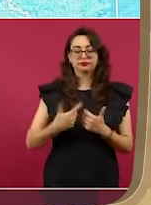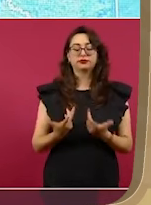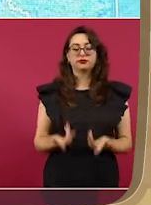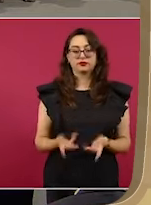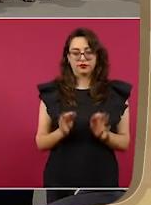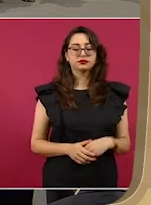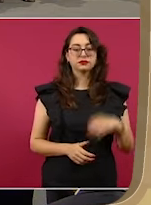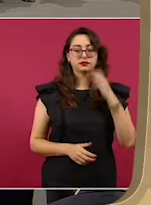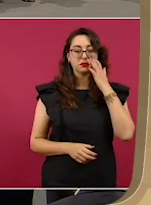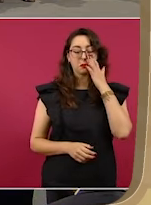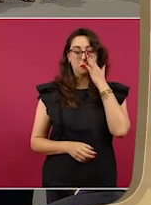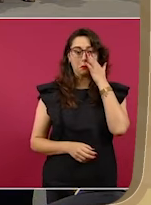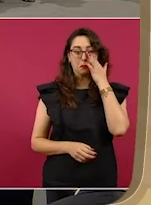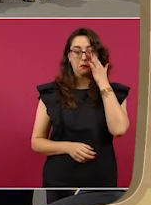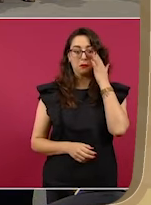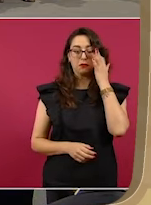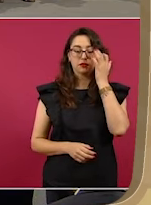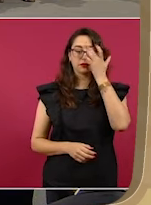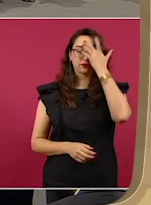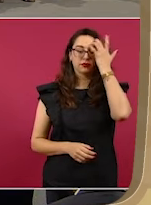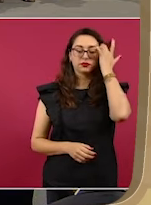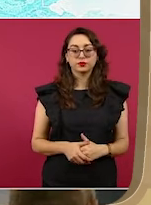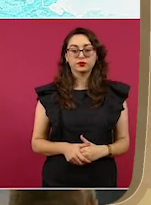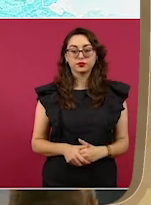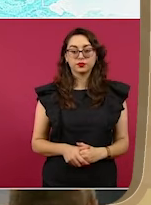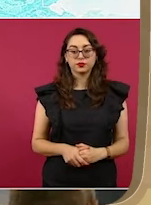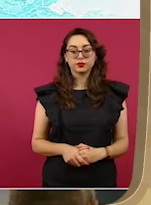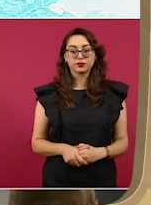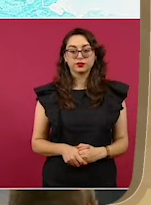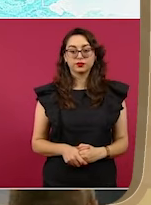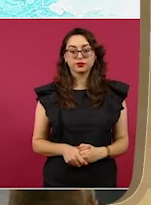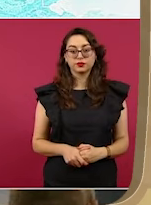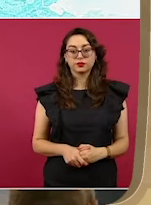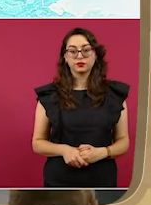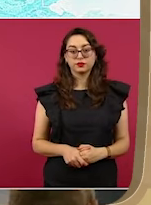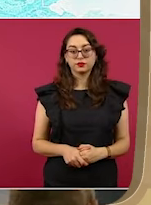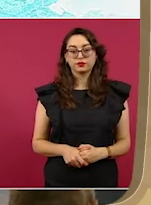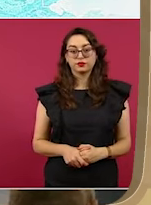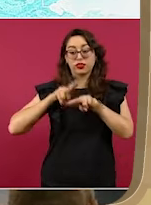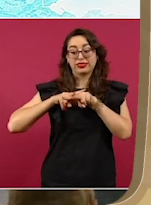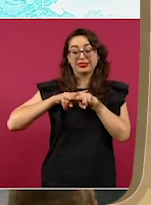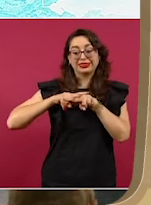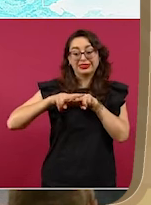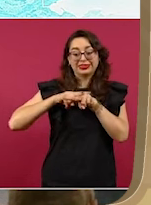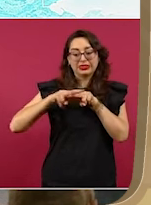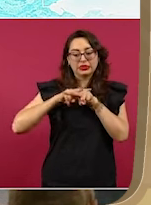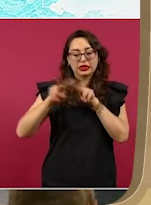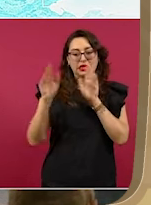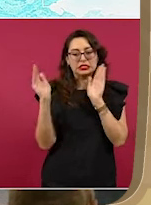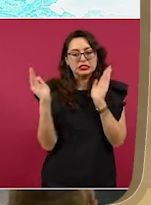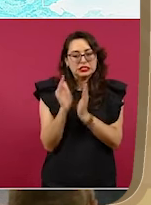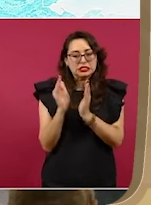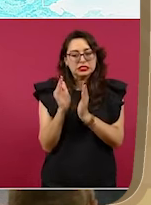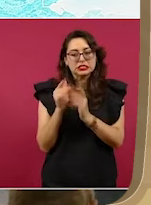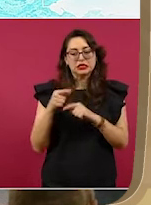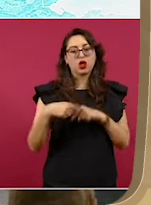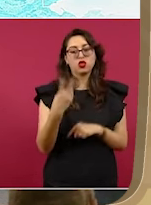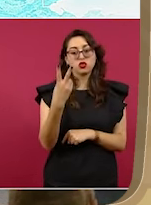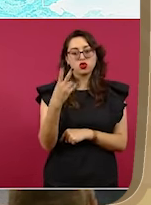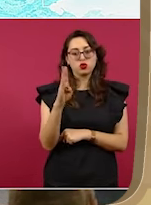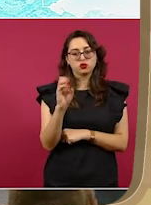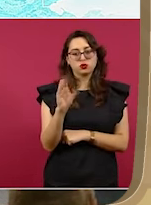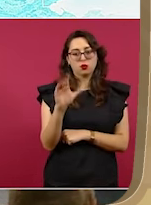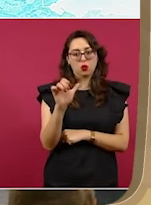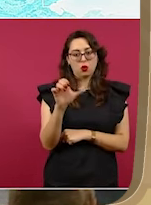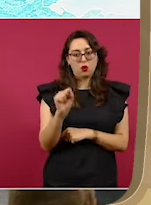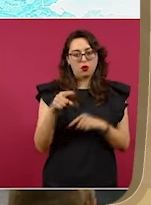vía hacia Dos Bocas para hacer el tren. También ya le